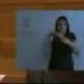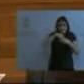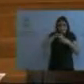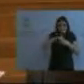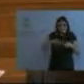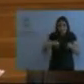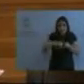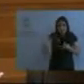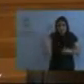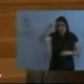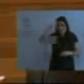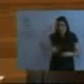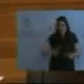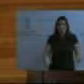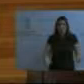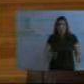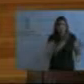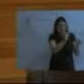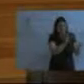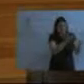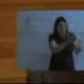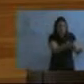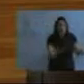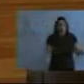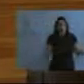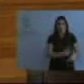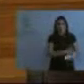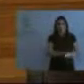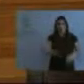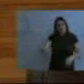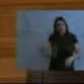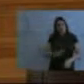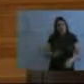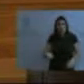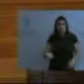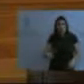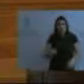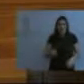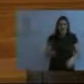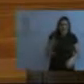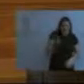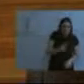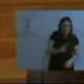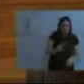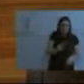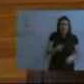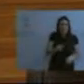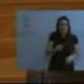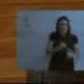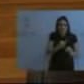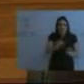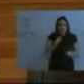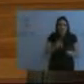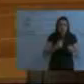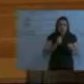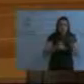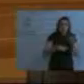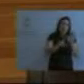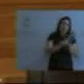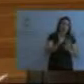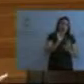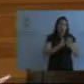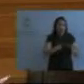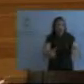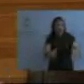años haciendo desde este Gobierno socialista, que repite en esa misma cantinela, que la ley de tasas se va a